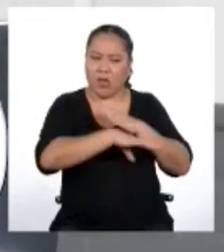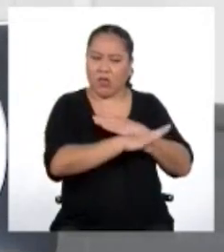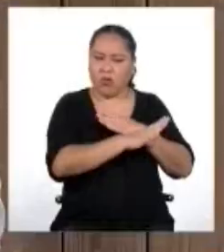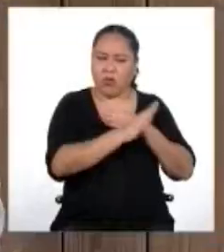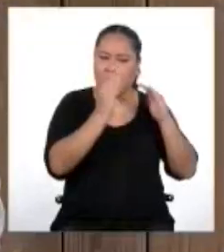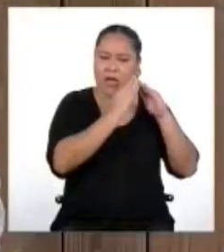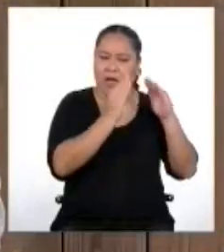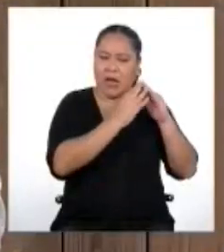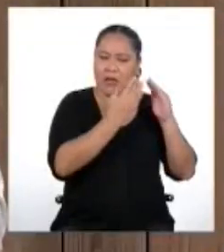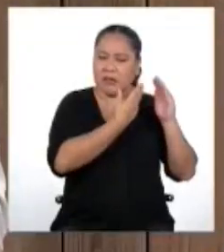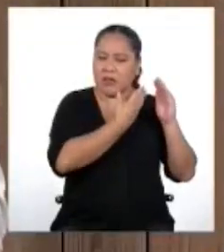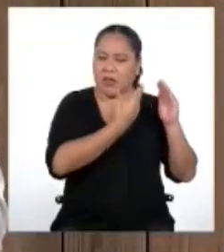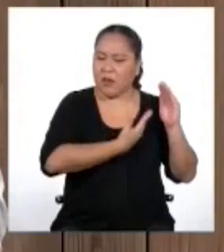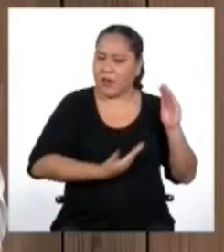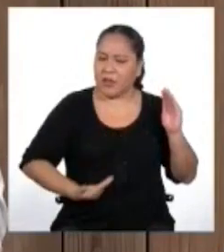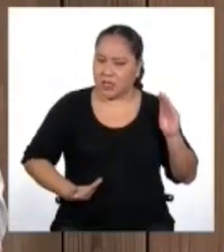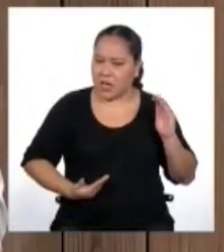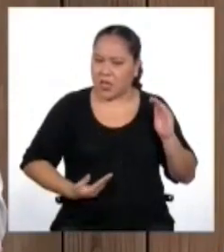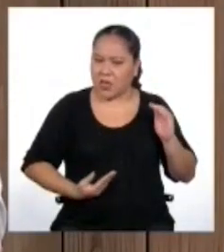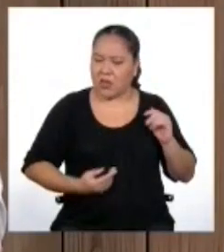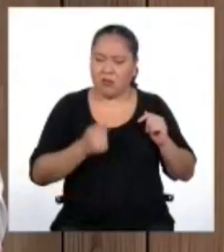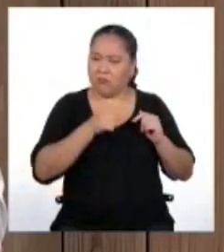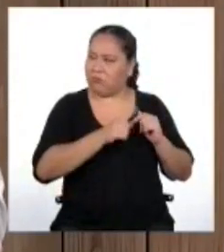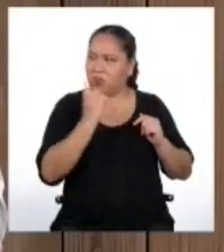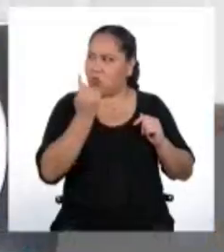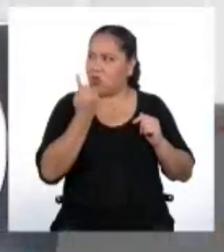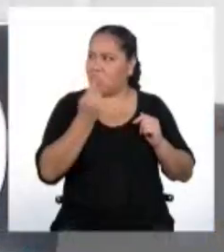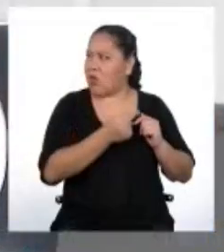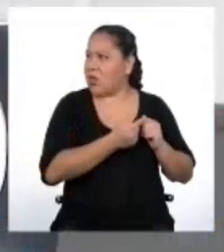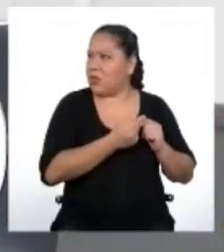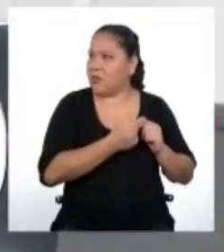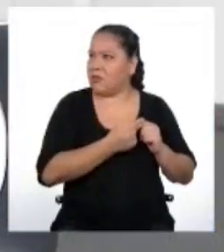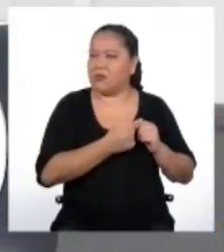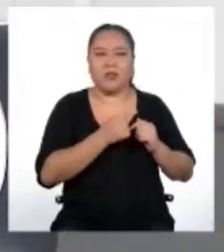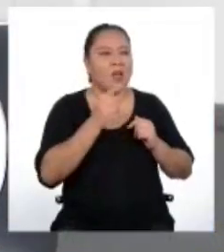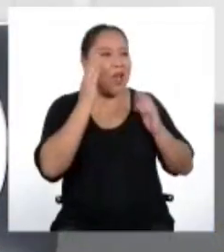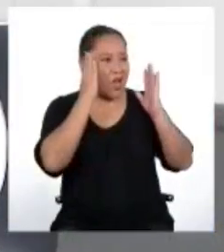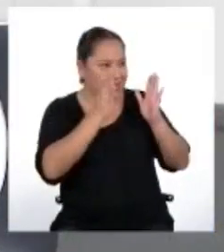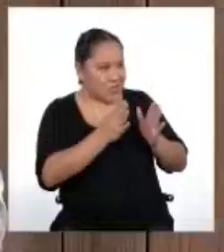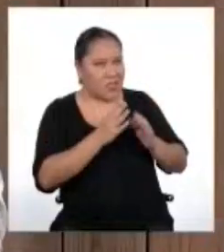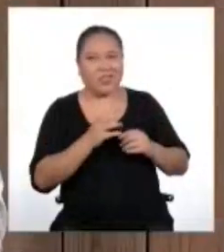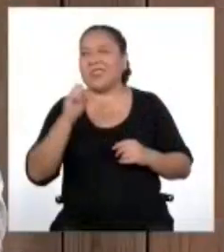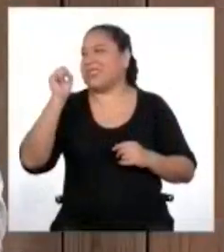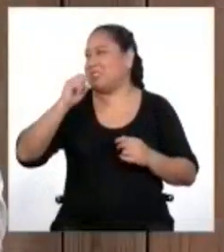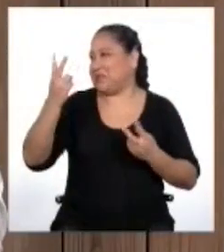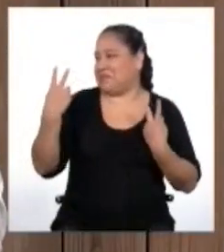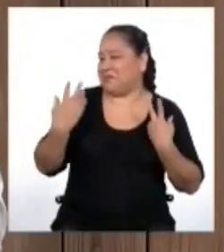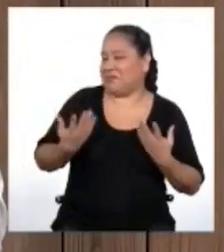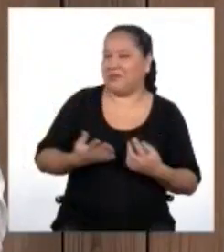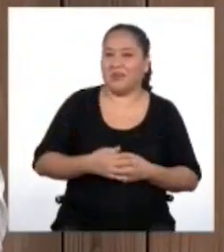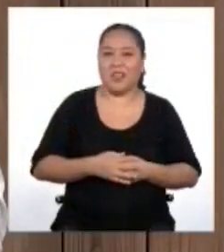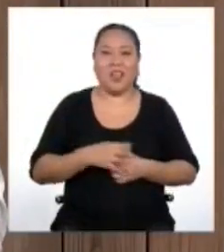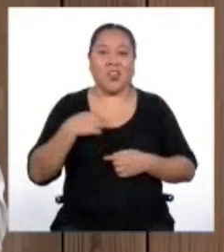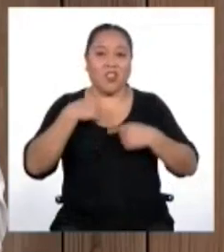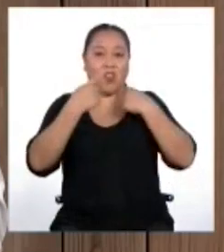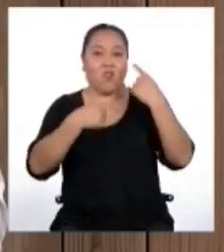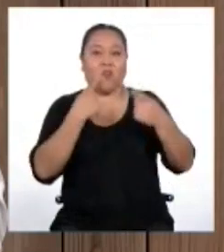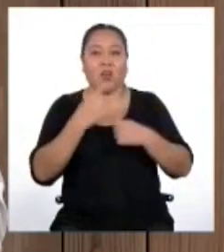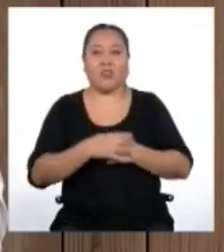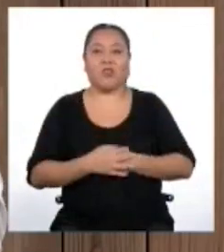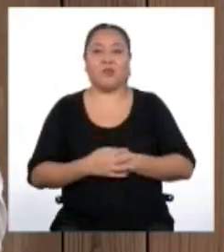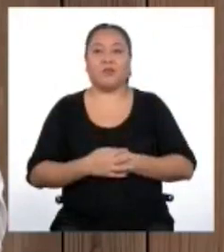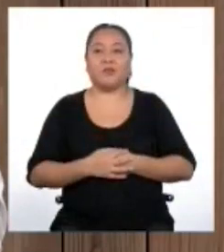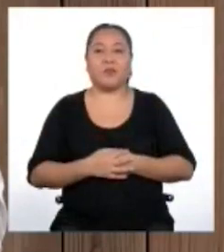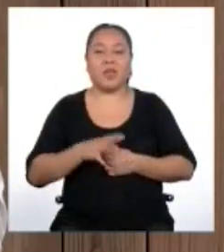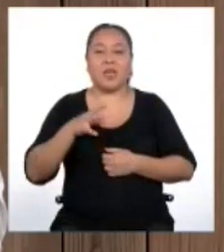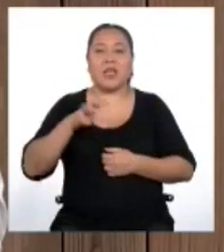Gobierno. ¡Ajá! Veo que estás atento. Para que veas. Te cuento entonces, existe algo que se